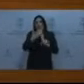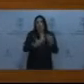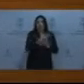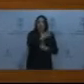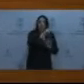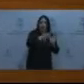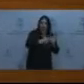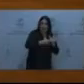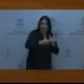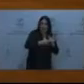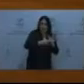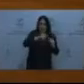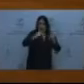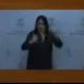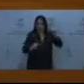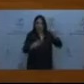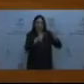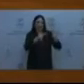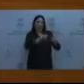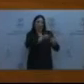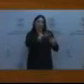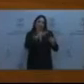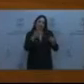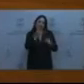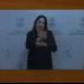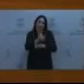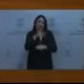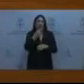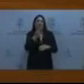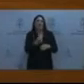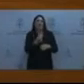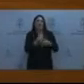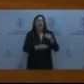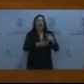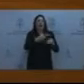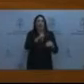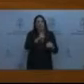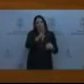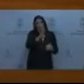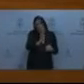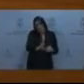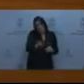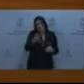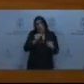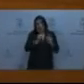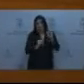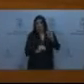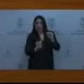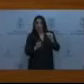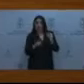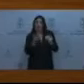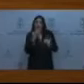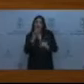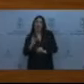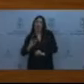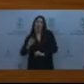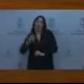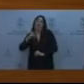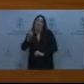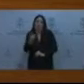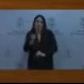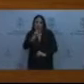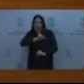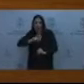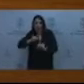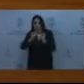completa, así que no intente disfrazar con que no hicieron una cosa, porque a mí me da igual que no les bajen el salario si luego les bajan el complemento autonómico. Entonces, eso